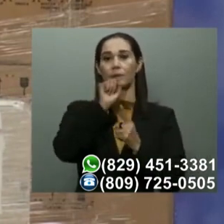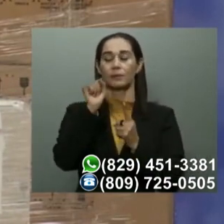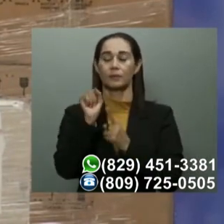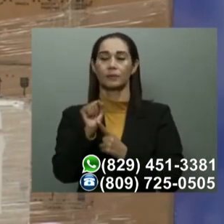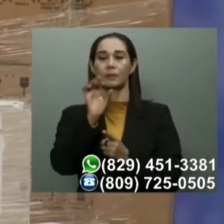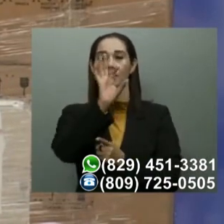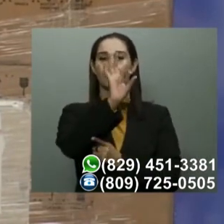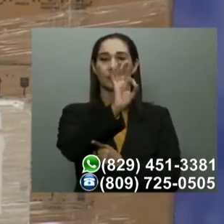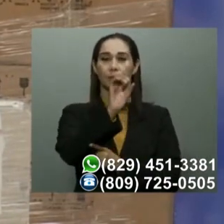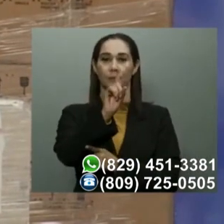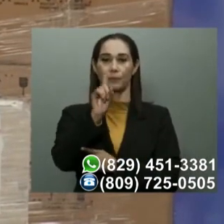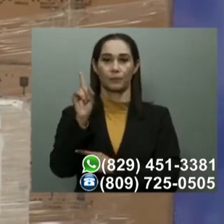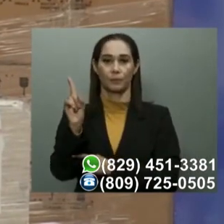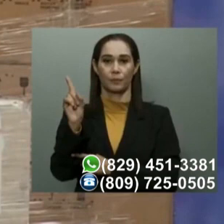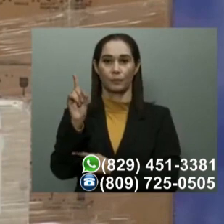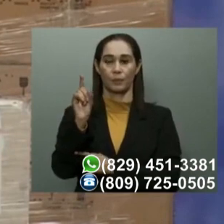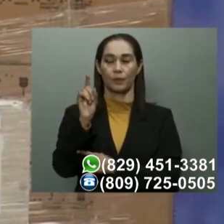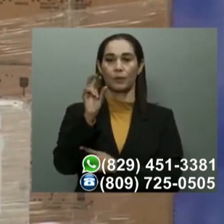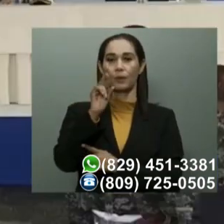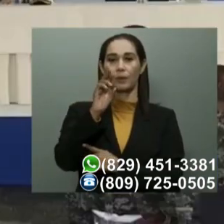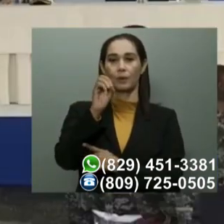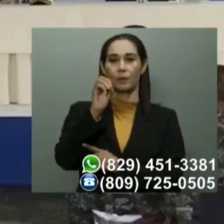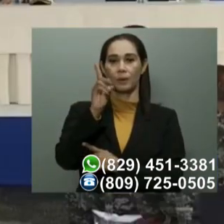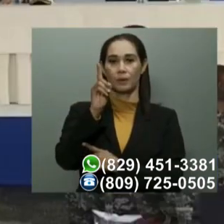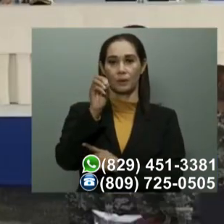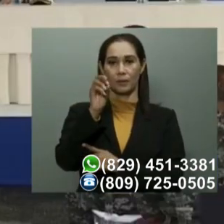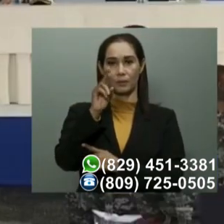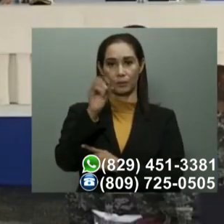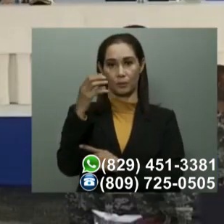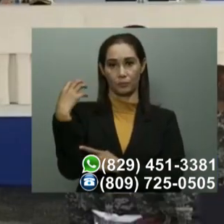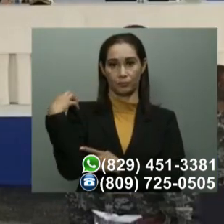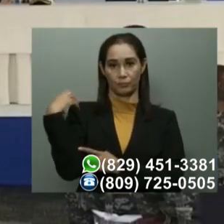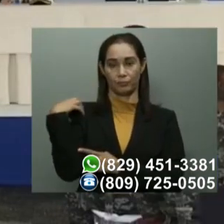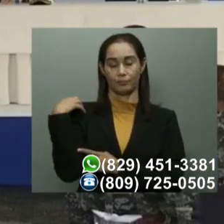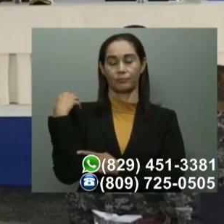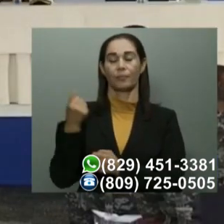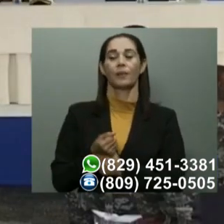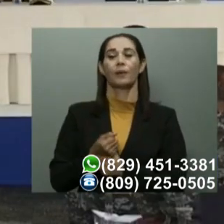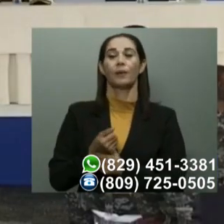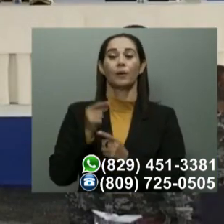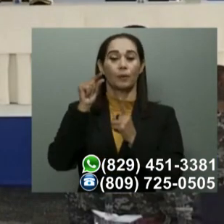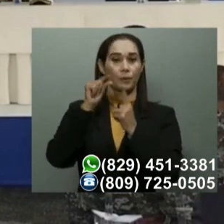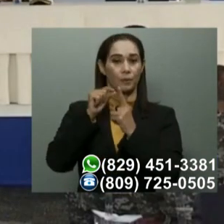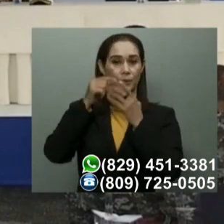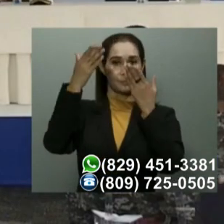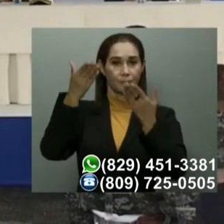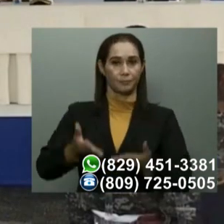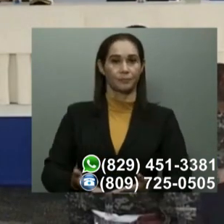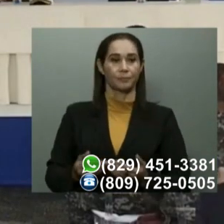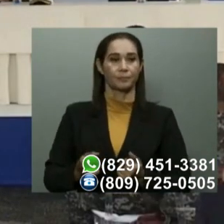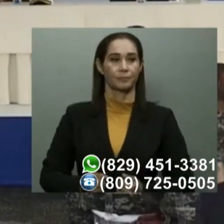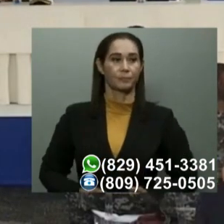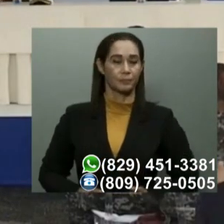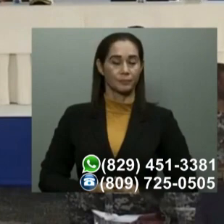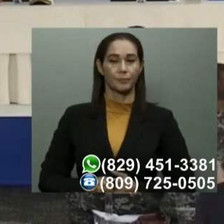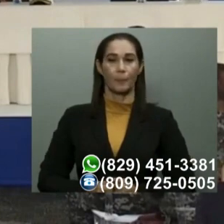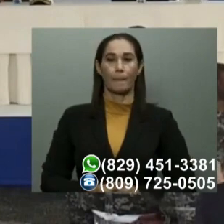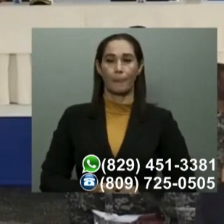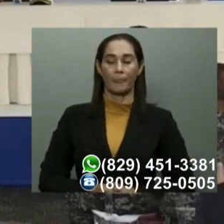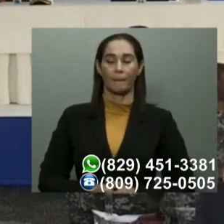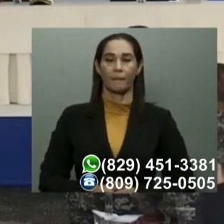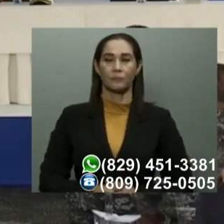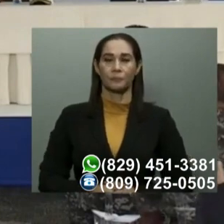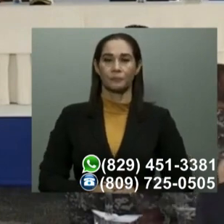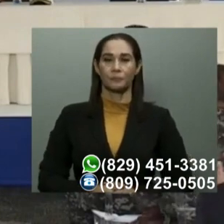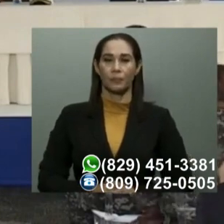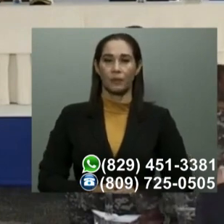cuando resulte manifiestamente necesaria también permitirán colectar informaciones para la realización